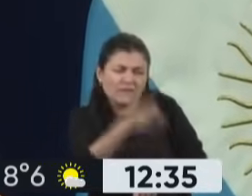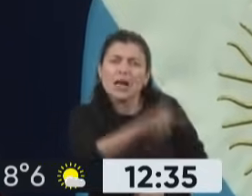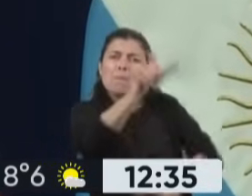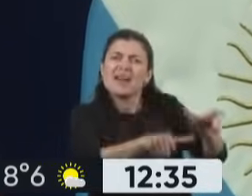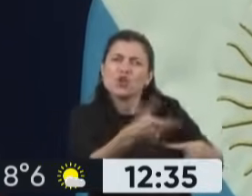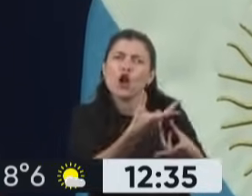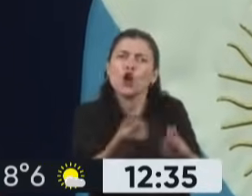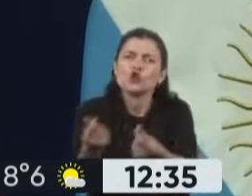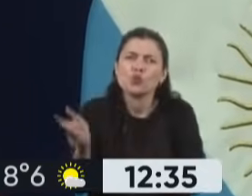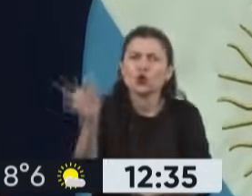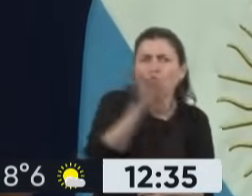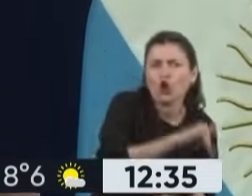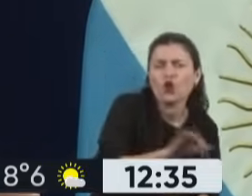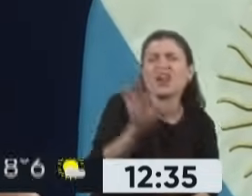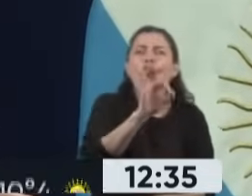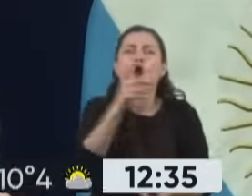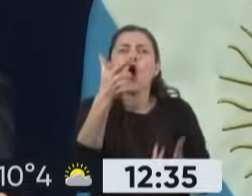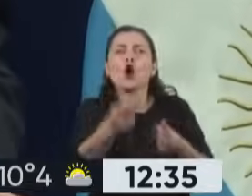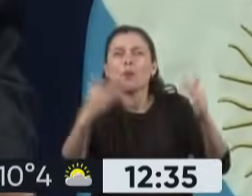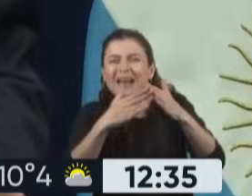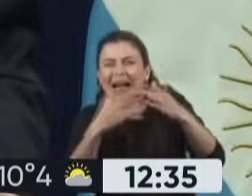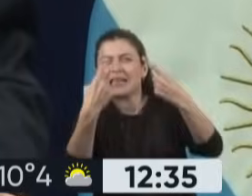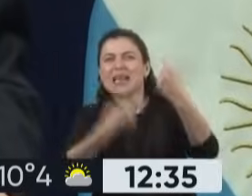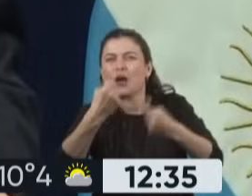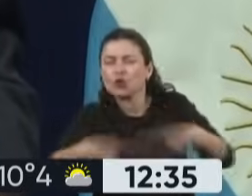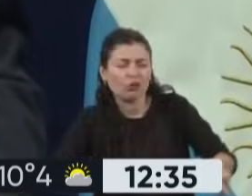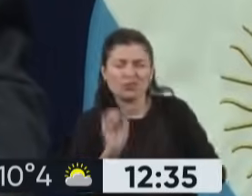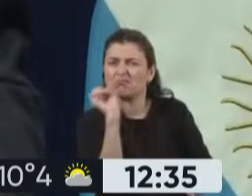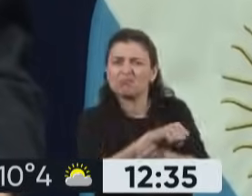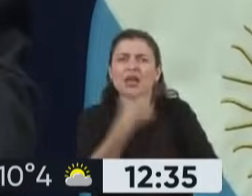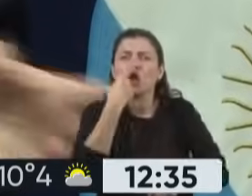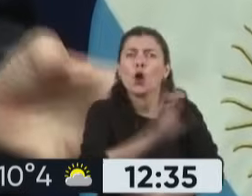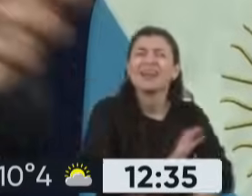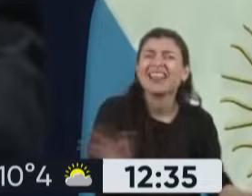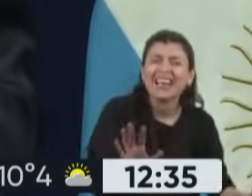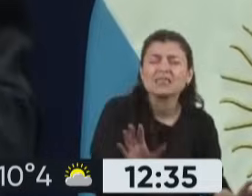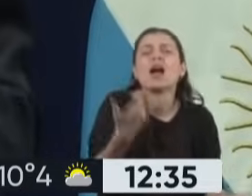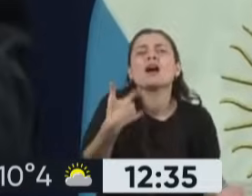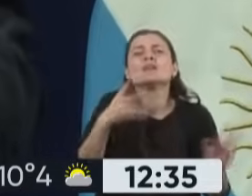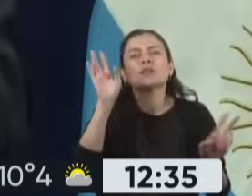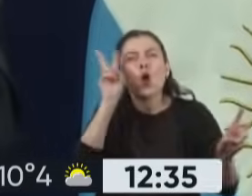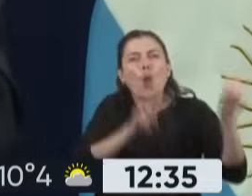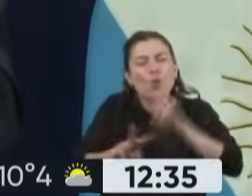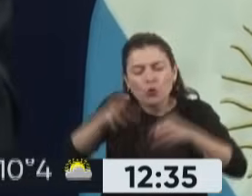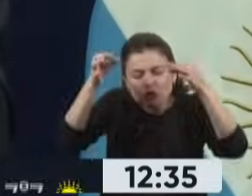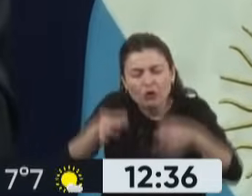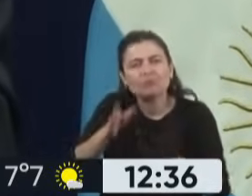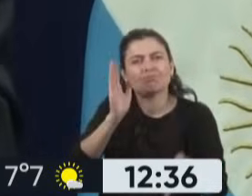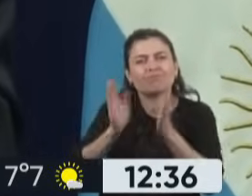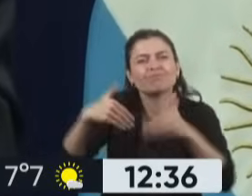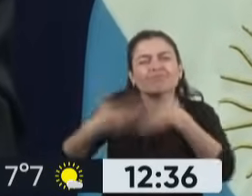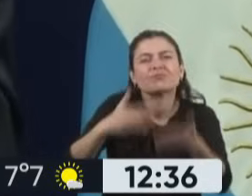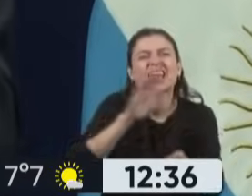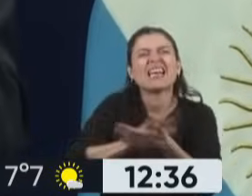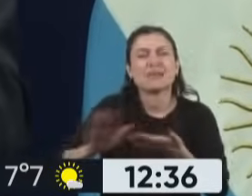incrementos patrimoniales. Y sí quiero aclarar, es para todos los argentinos. La idea es simplificar el acceso a este